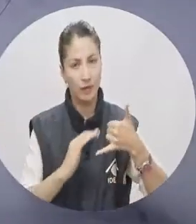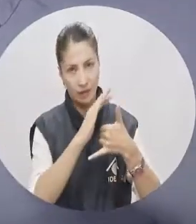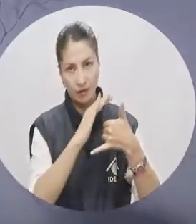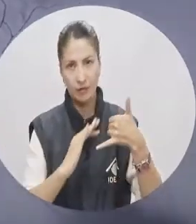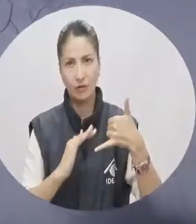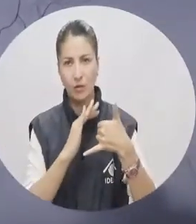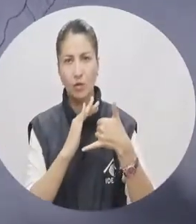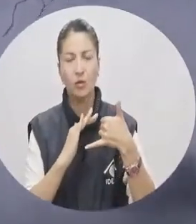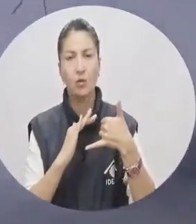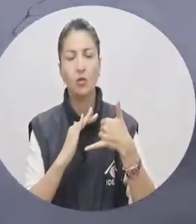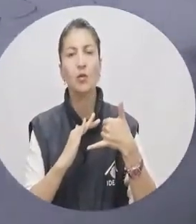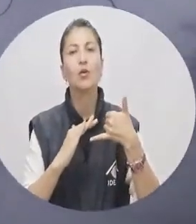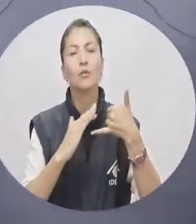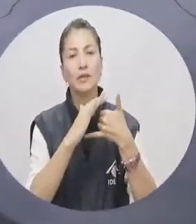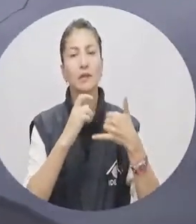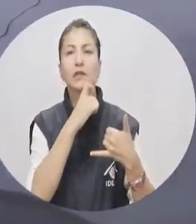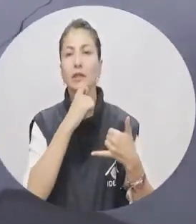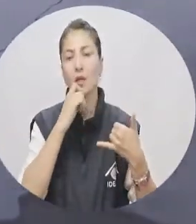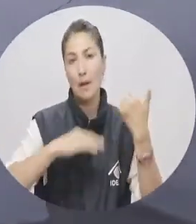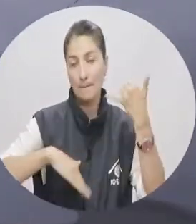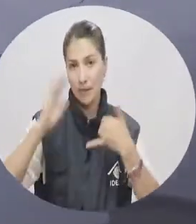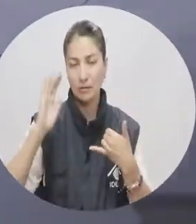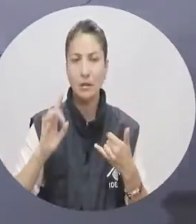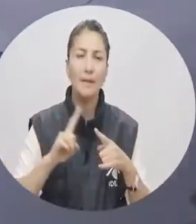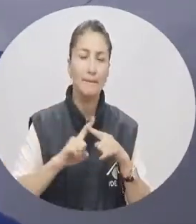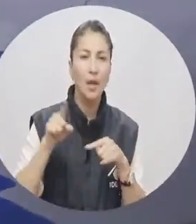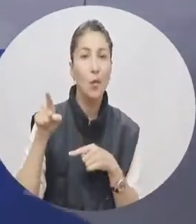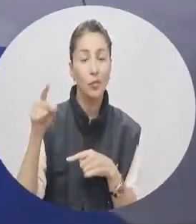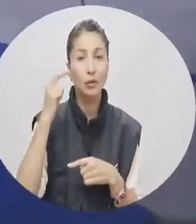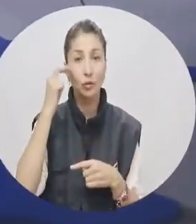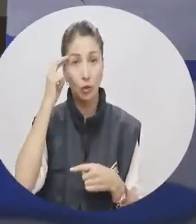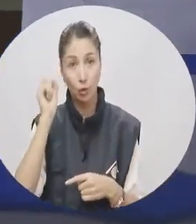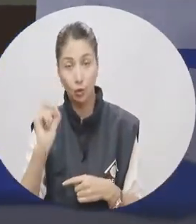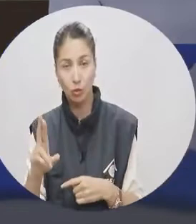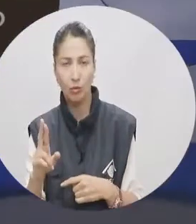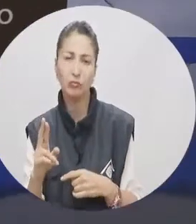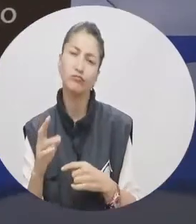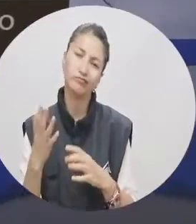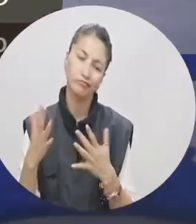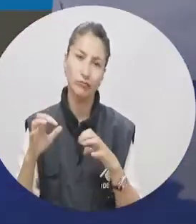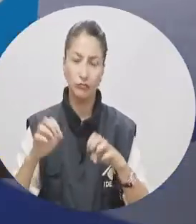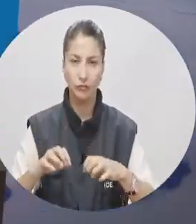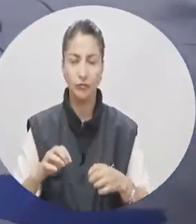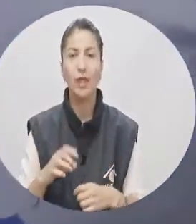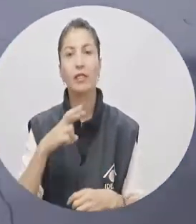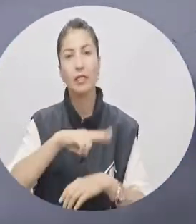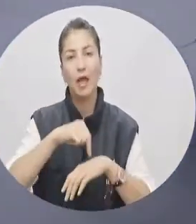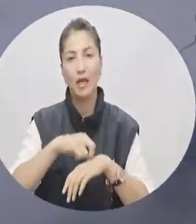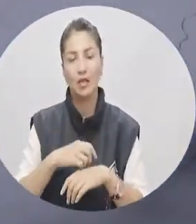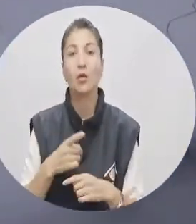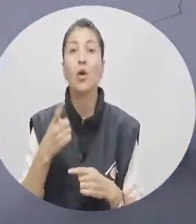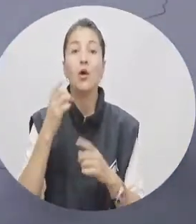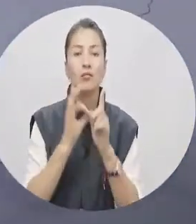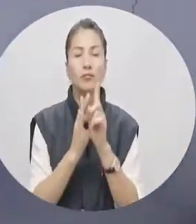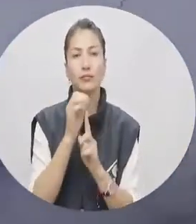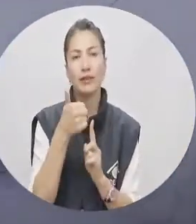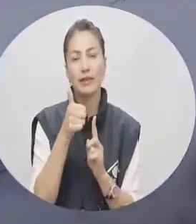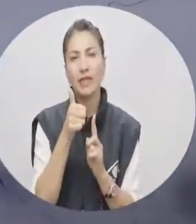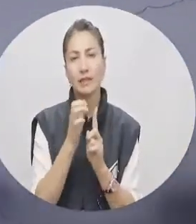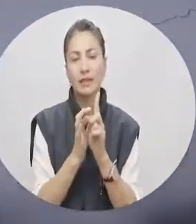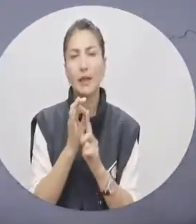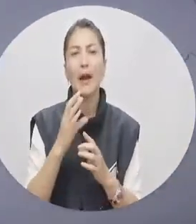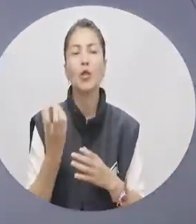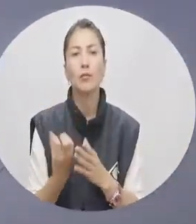más rico llegó la región del pacífico menos en el sur de choco y zonas de nariño termómetro en 10 grados para pasto